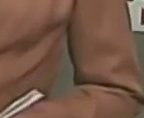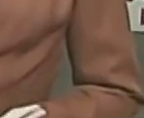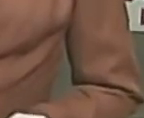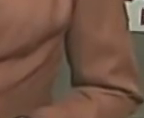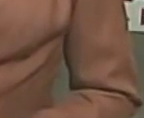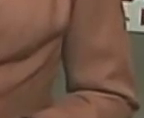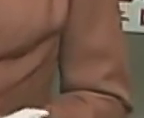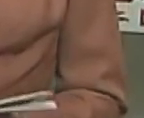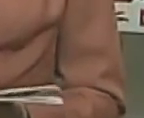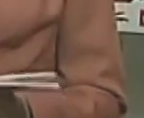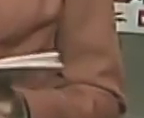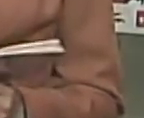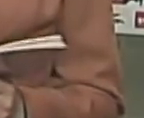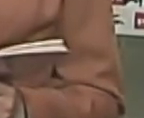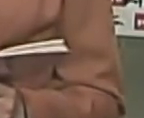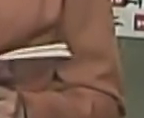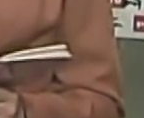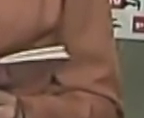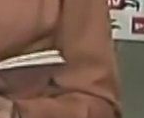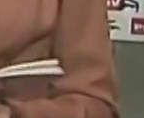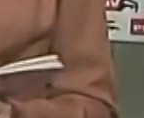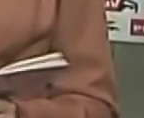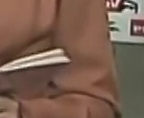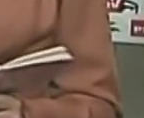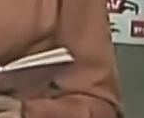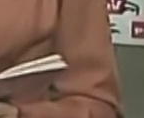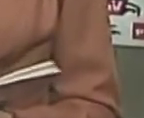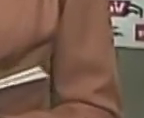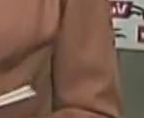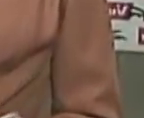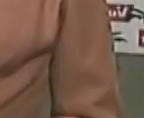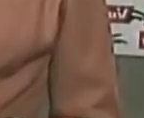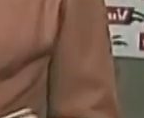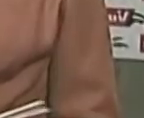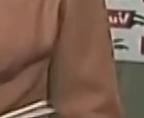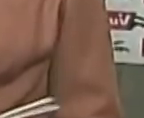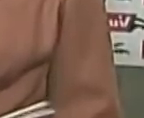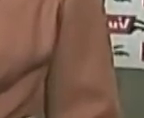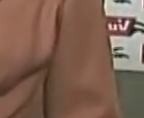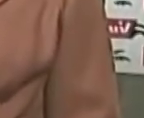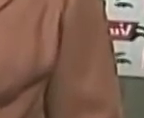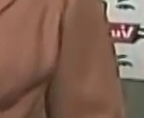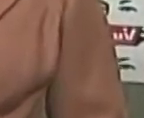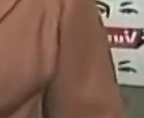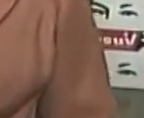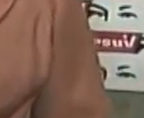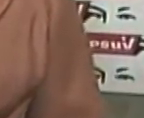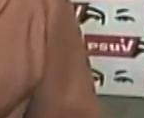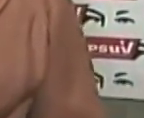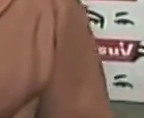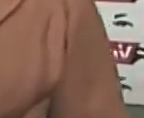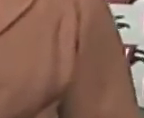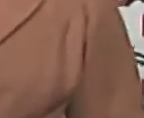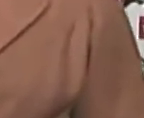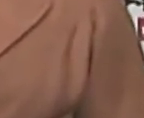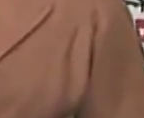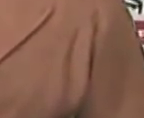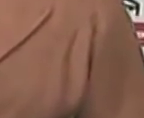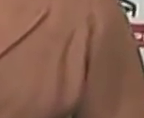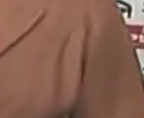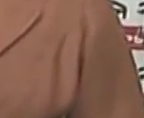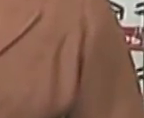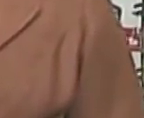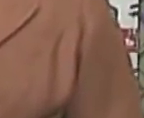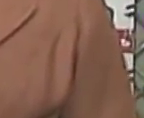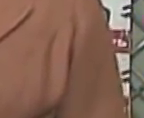paz nacional. También ha dicho y ratificó en nombre del presidente Nicolás Maduro el compromiso que tienen con el diálogo de paz instalado